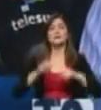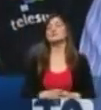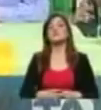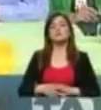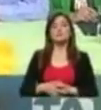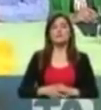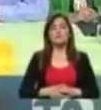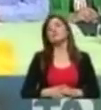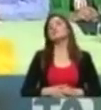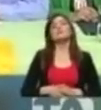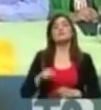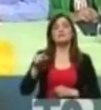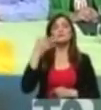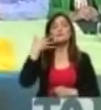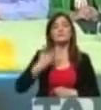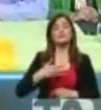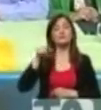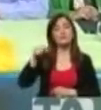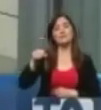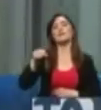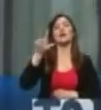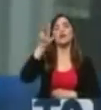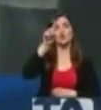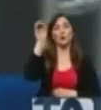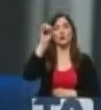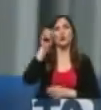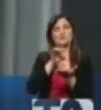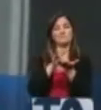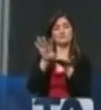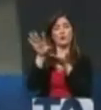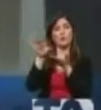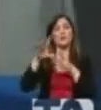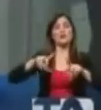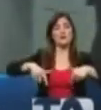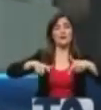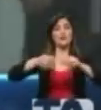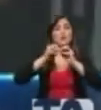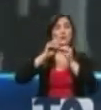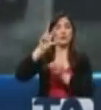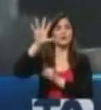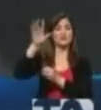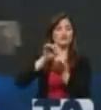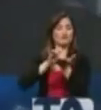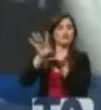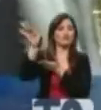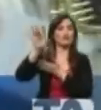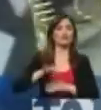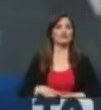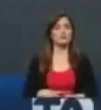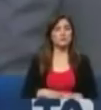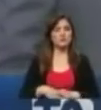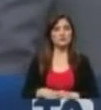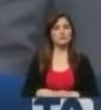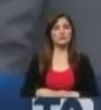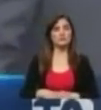Esta movida política que el 31 de octubre retiró de la presidencia del movimiento Alianza País al presidente Lenín